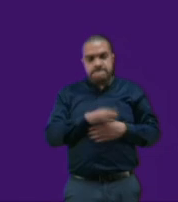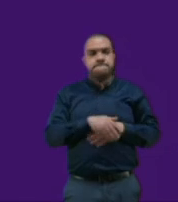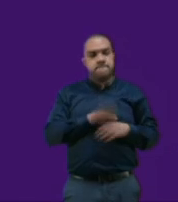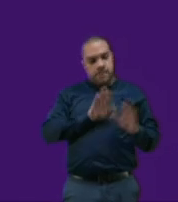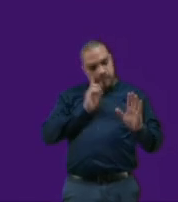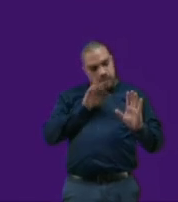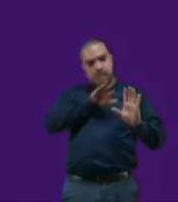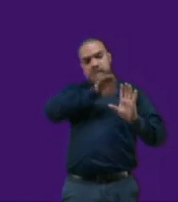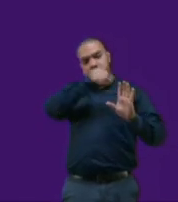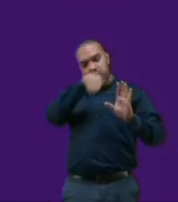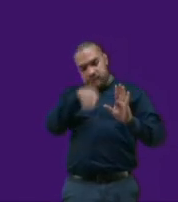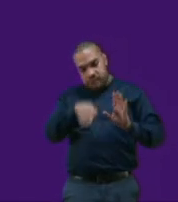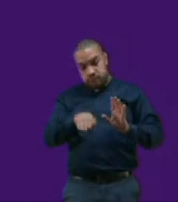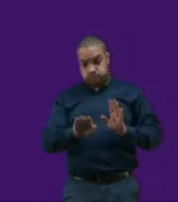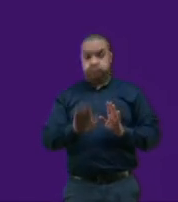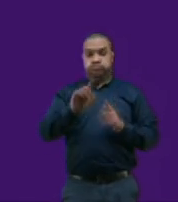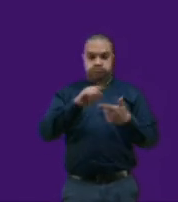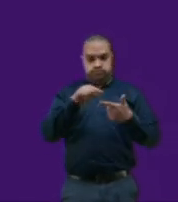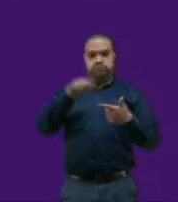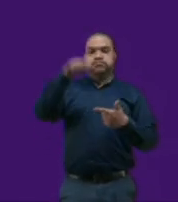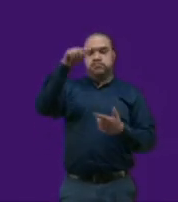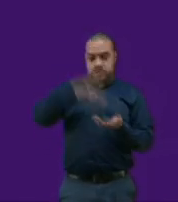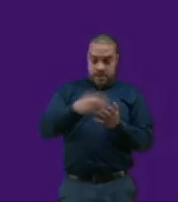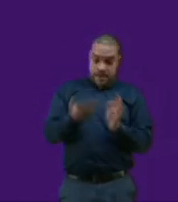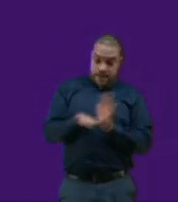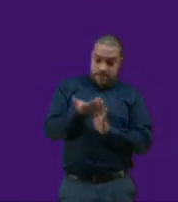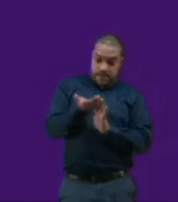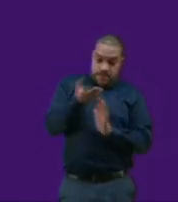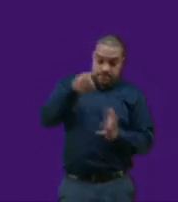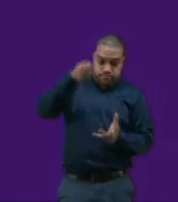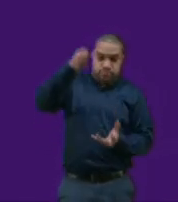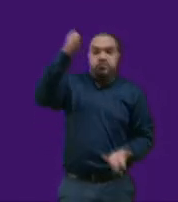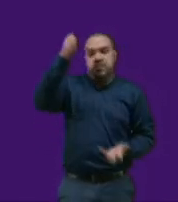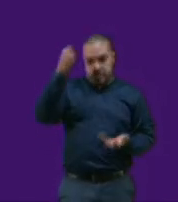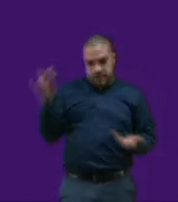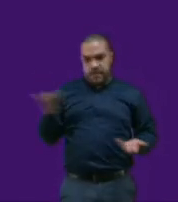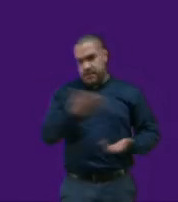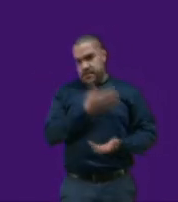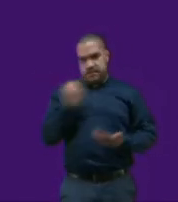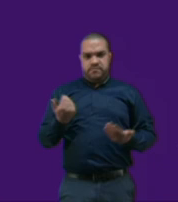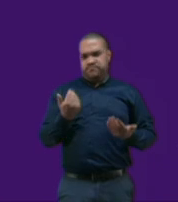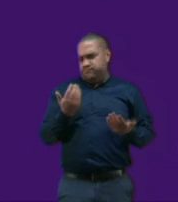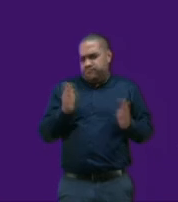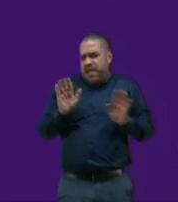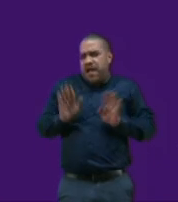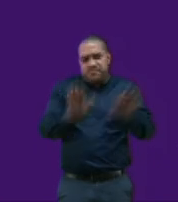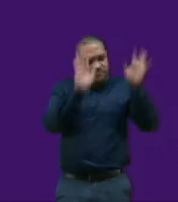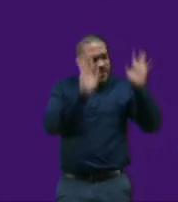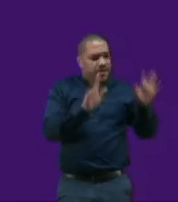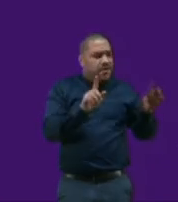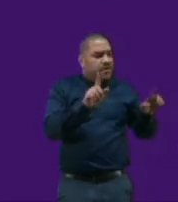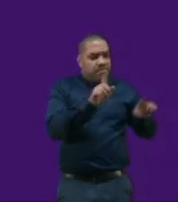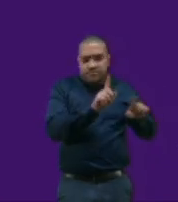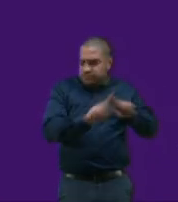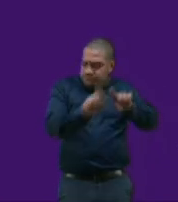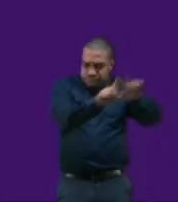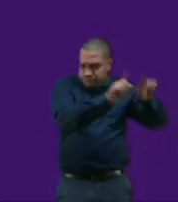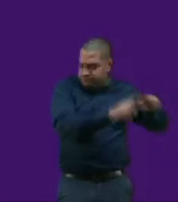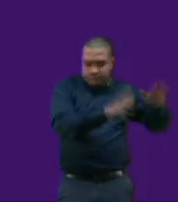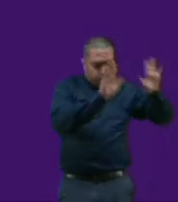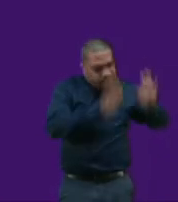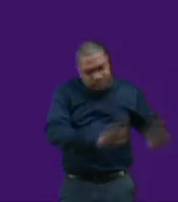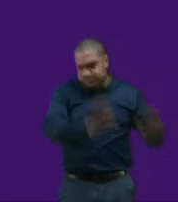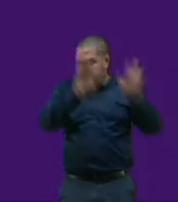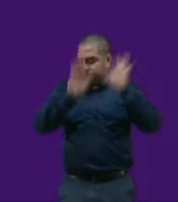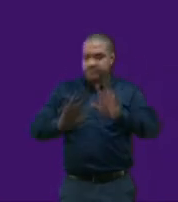y es parte del día a día y no necesariamente es un fin, sino que por el contrario es